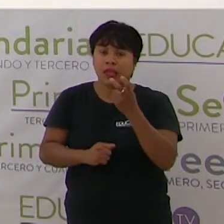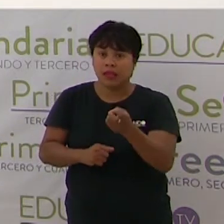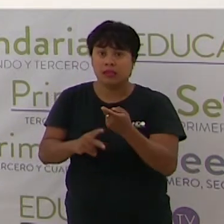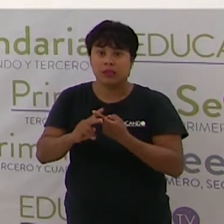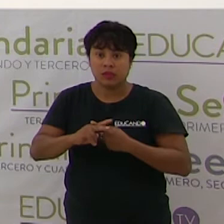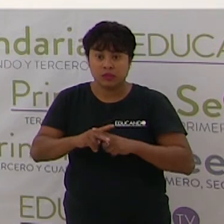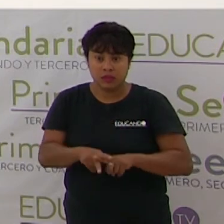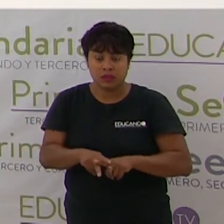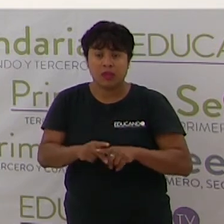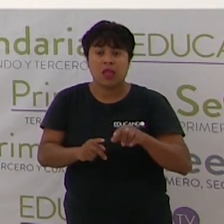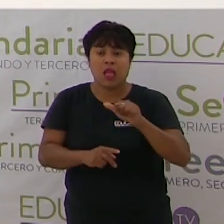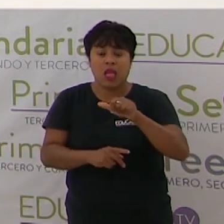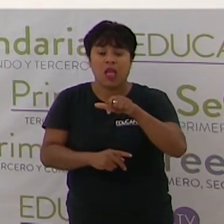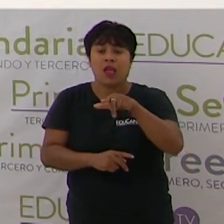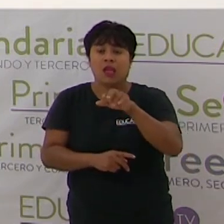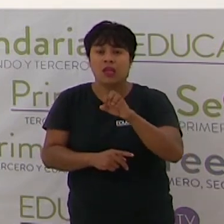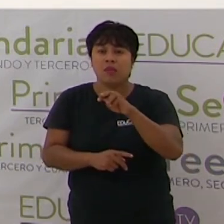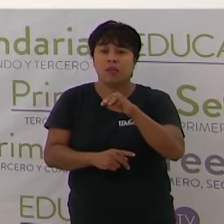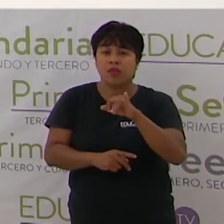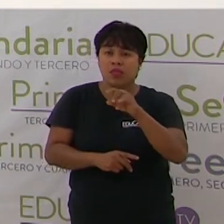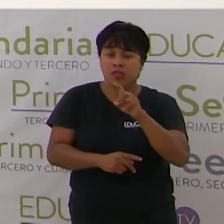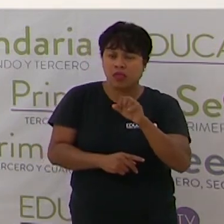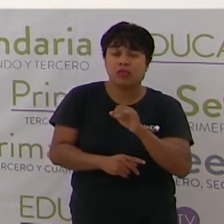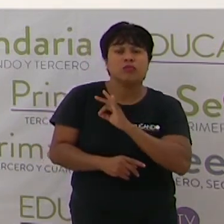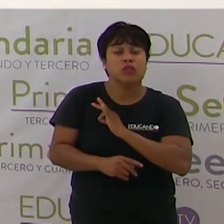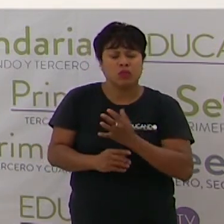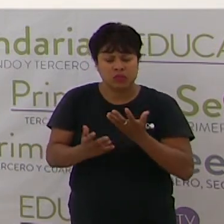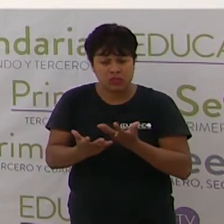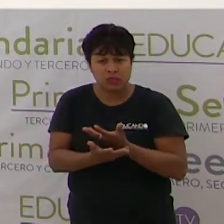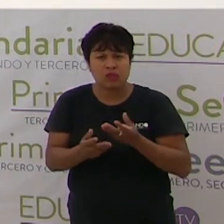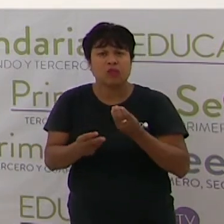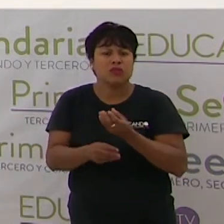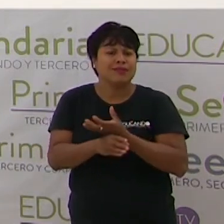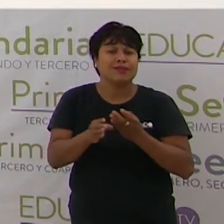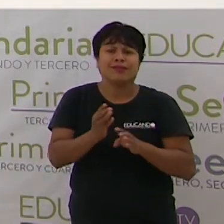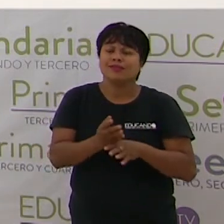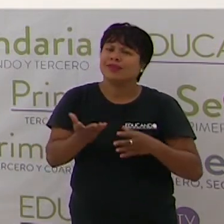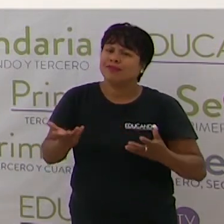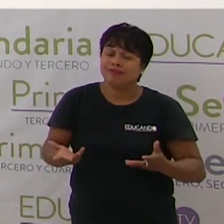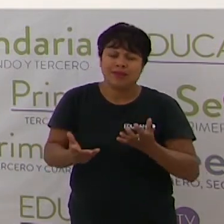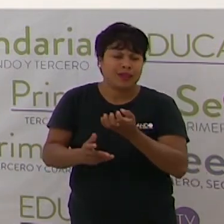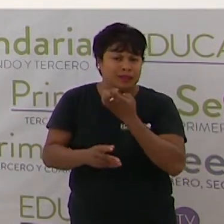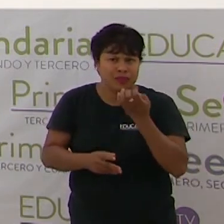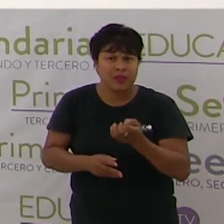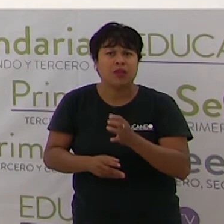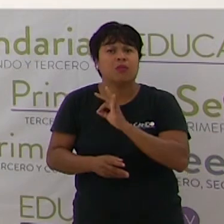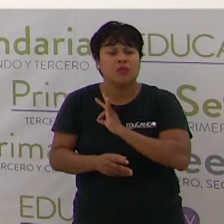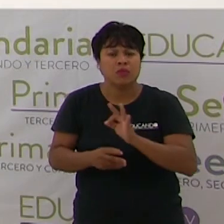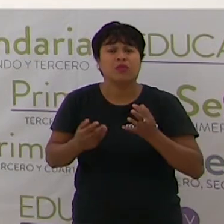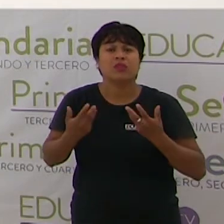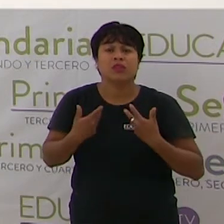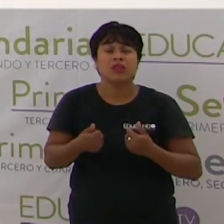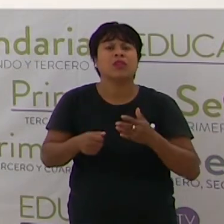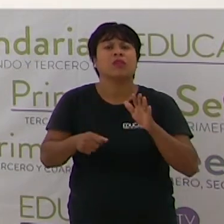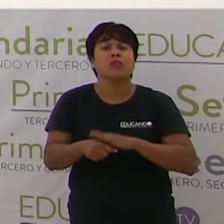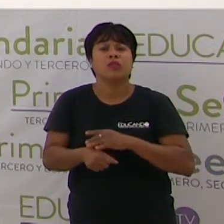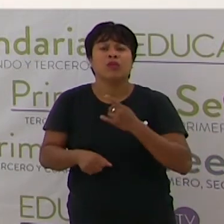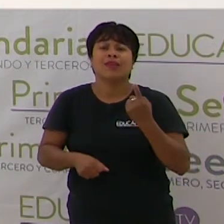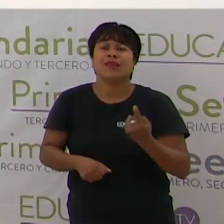este principio de Arquímedes podemos aprender muchas cosas más en nuestra escuela y podemos entender también el por